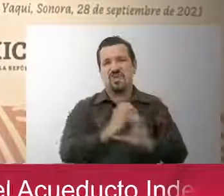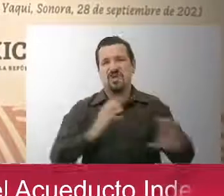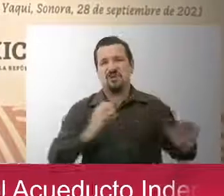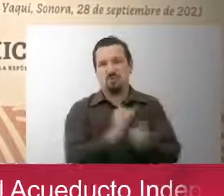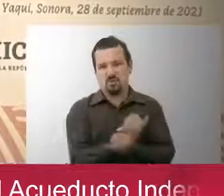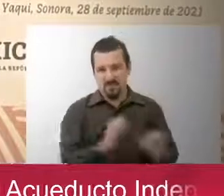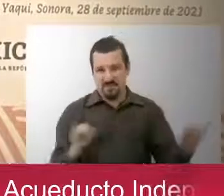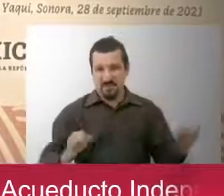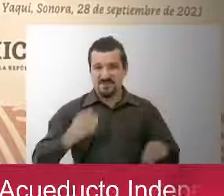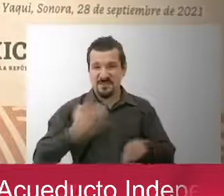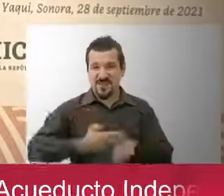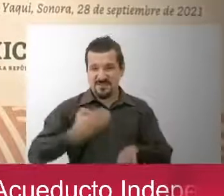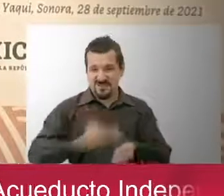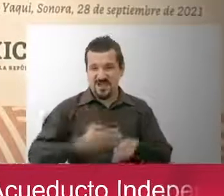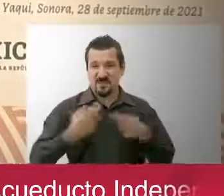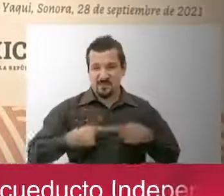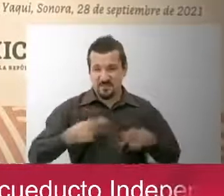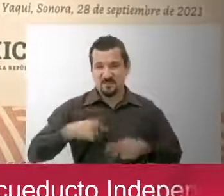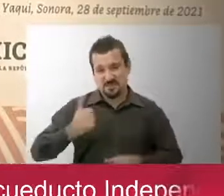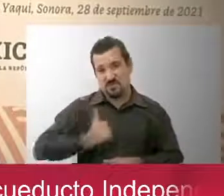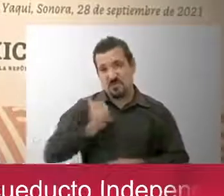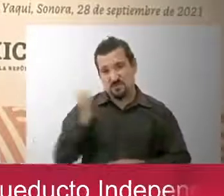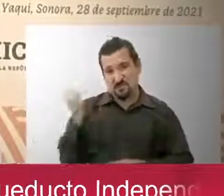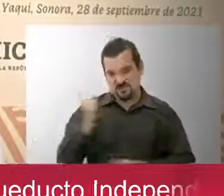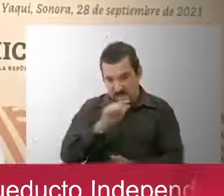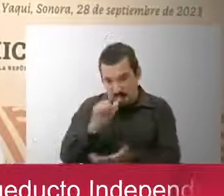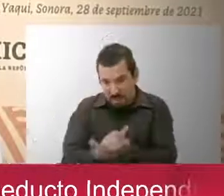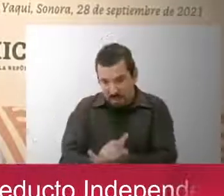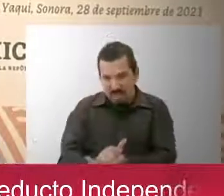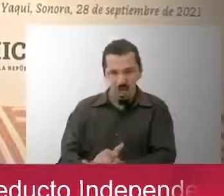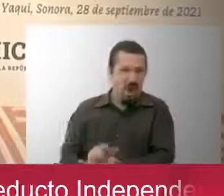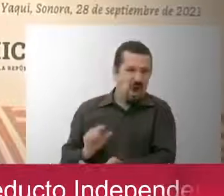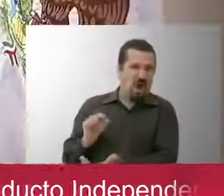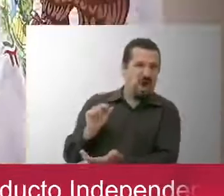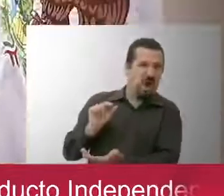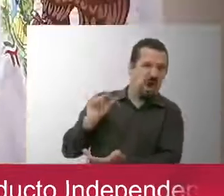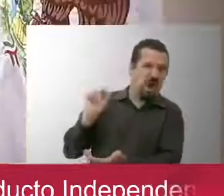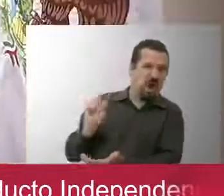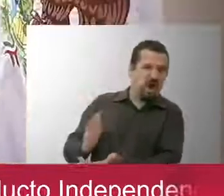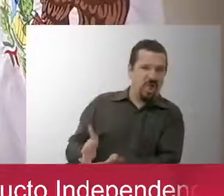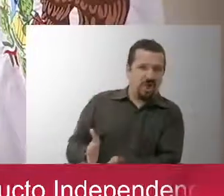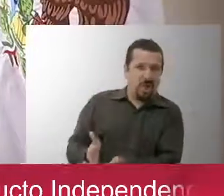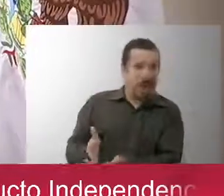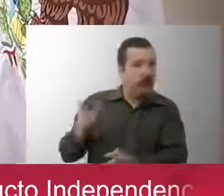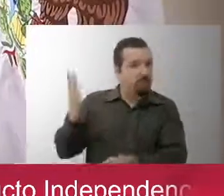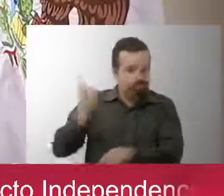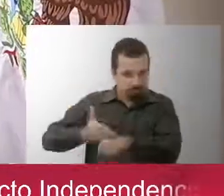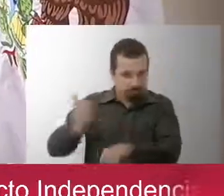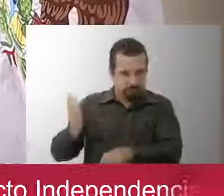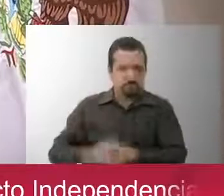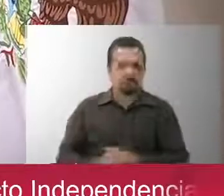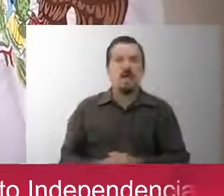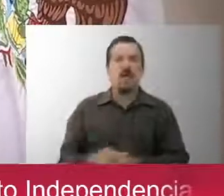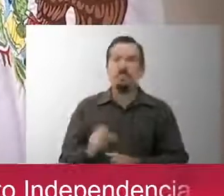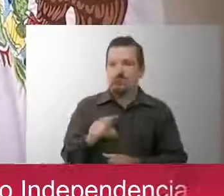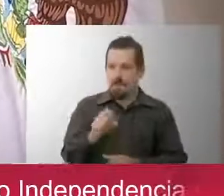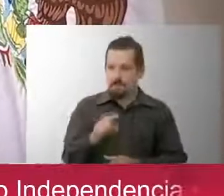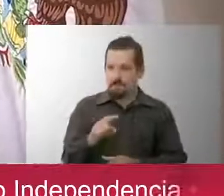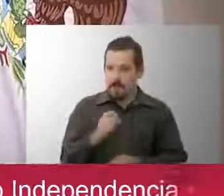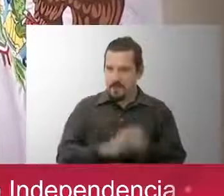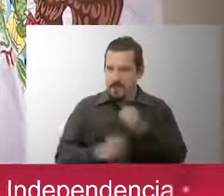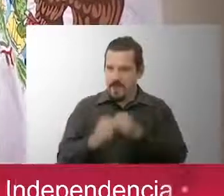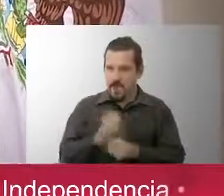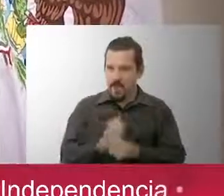sancionar a quienes en este caso hayan violado la ley se evitaría así como ha sucedido este año